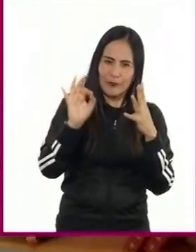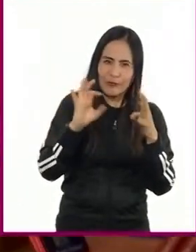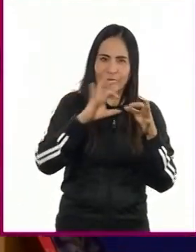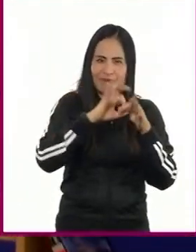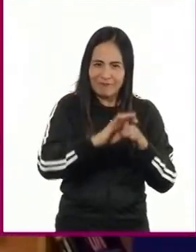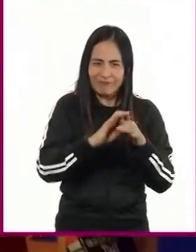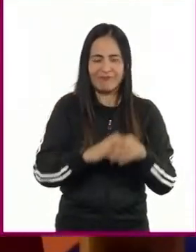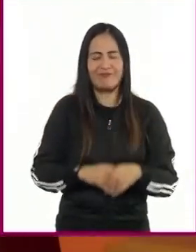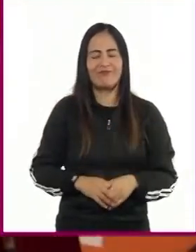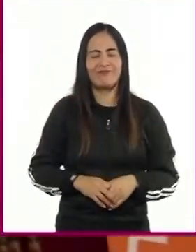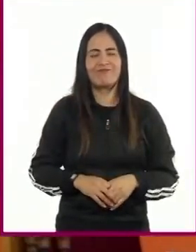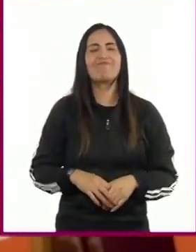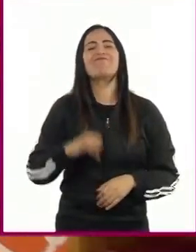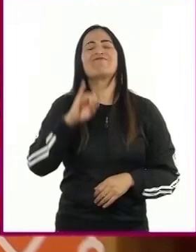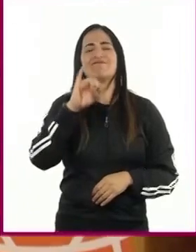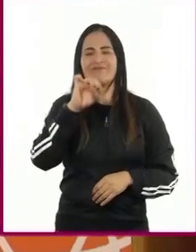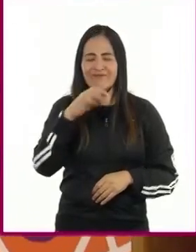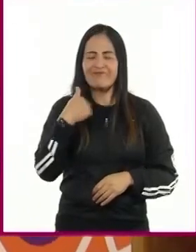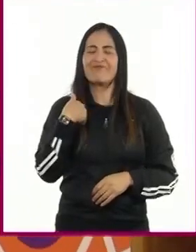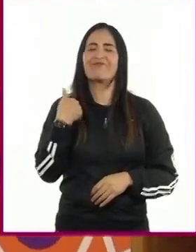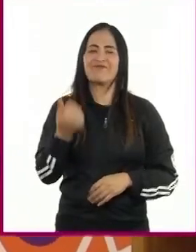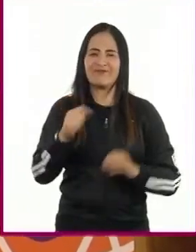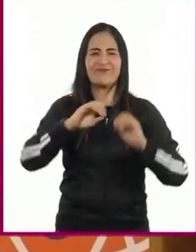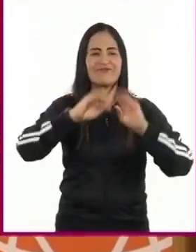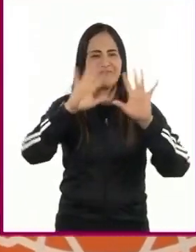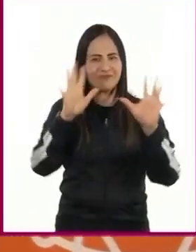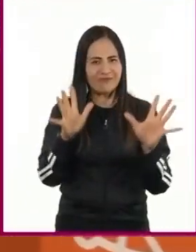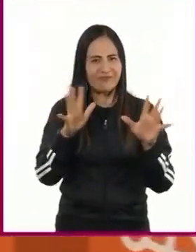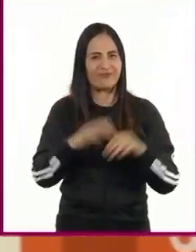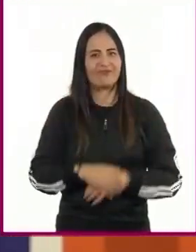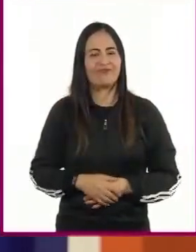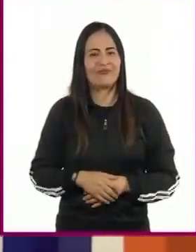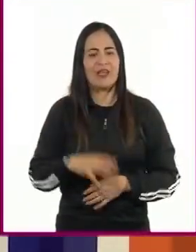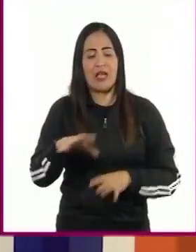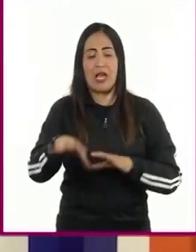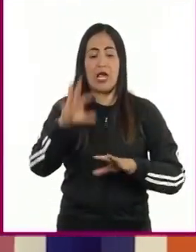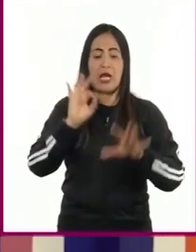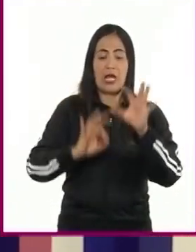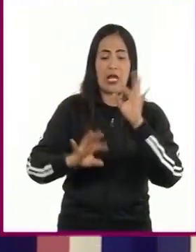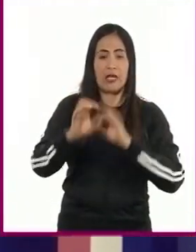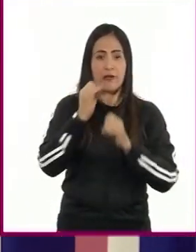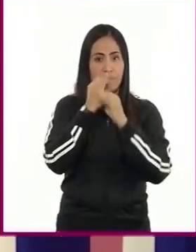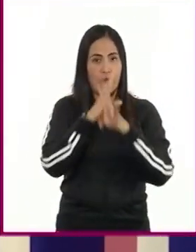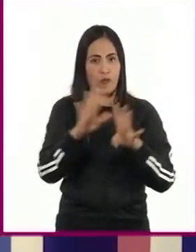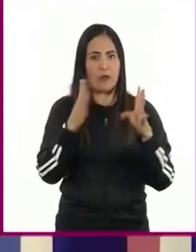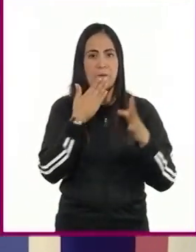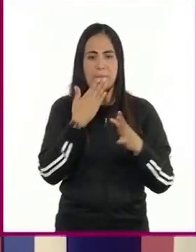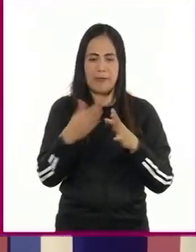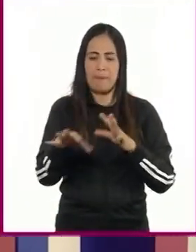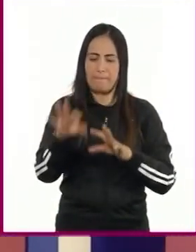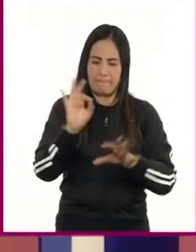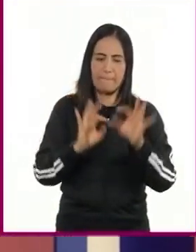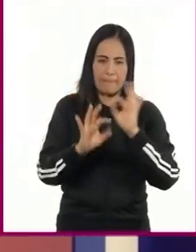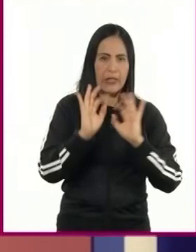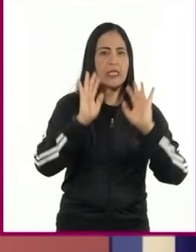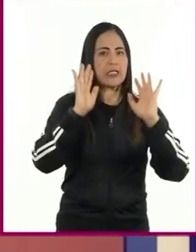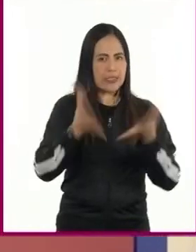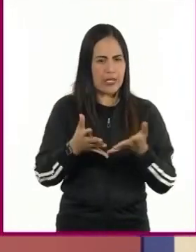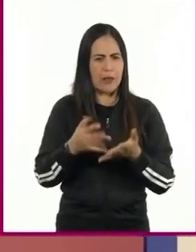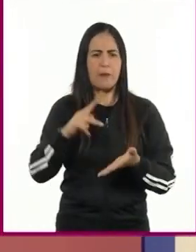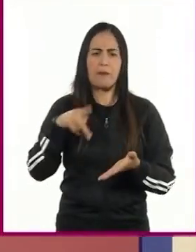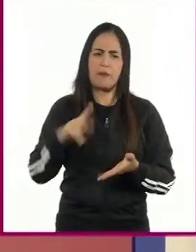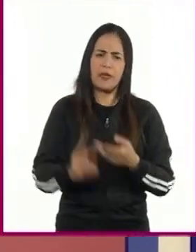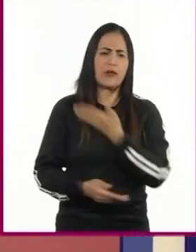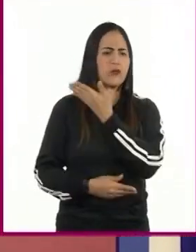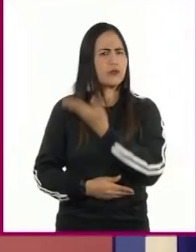Profesora, creo que nos está quedando muy clara la importancia de elegir y seleccionar la información pertinente. Pero, ¿qué estrategias